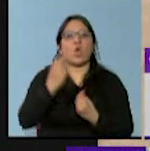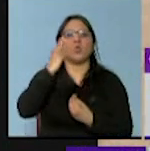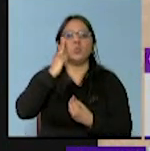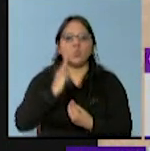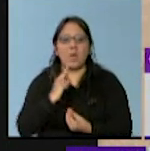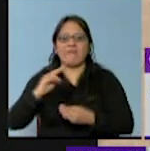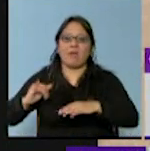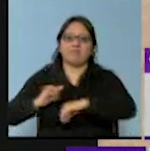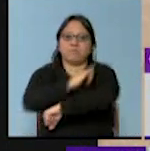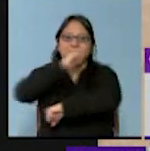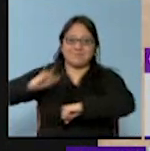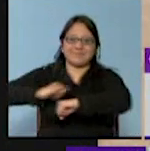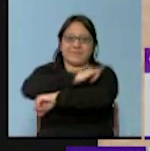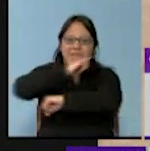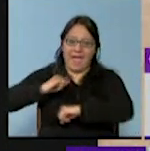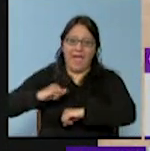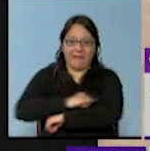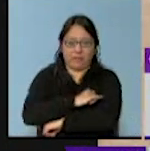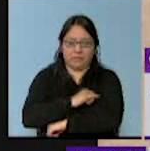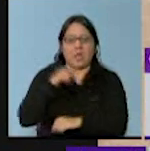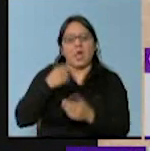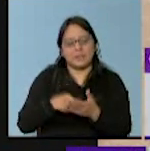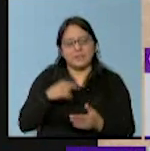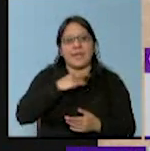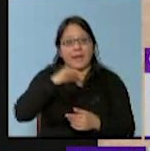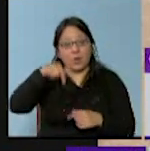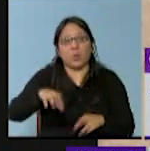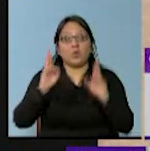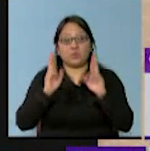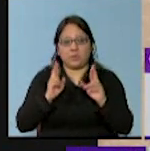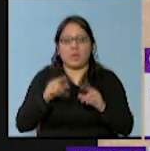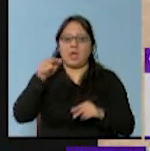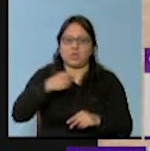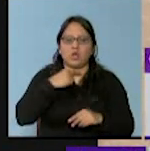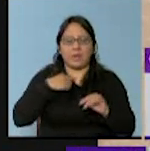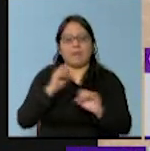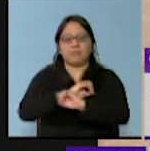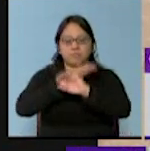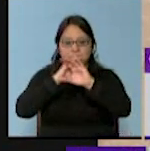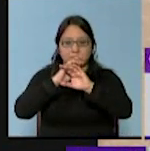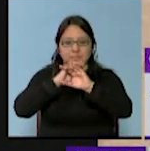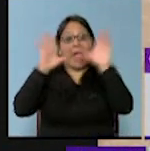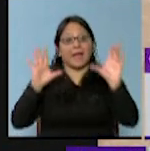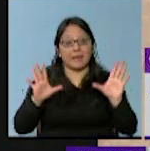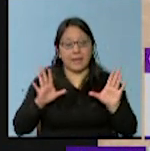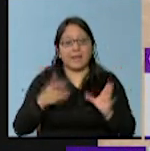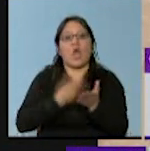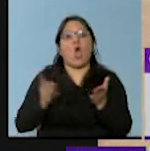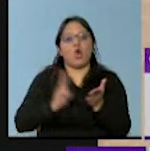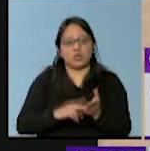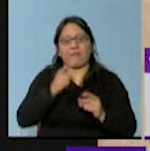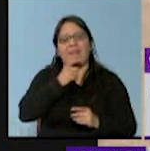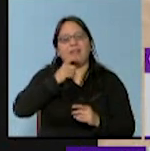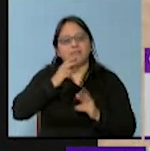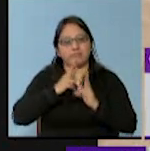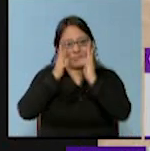tener la provincia de jujuy pero volvemos a insistir con este dato que lo que sí ya tiene el registro hay que esperar vuelvo a destacar esto